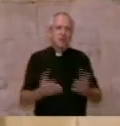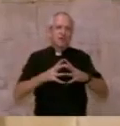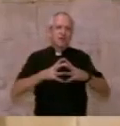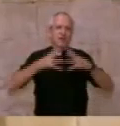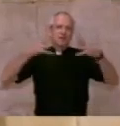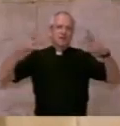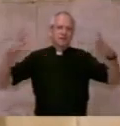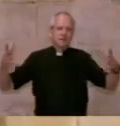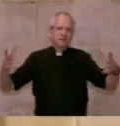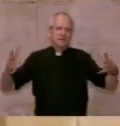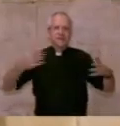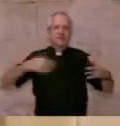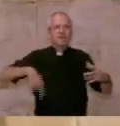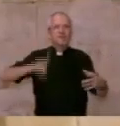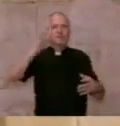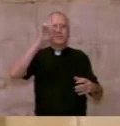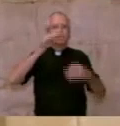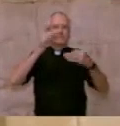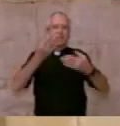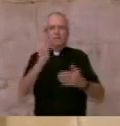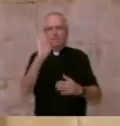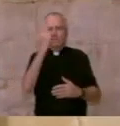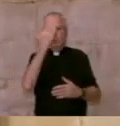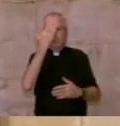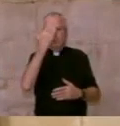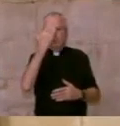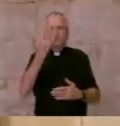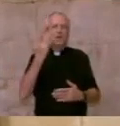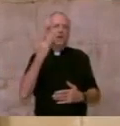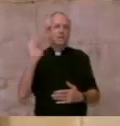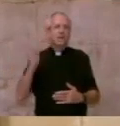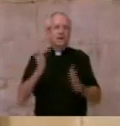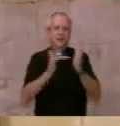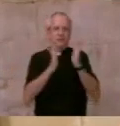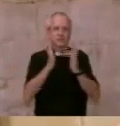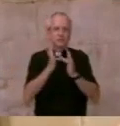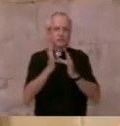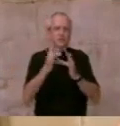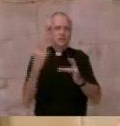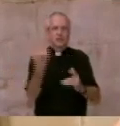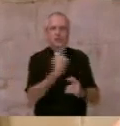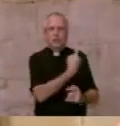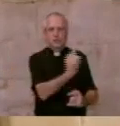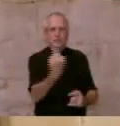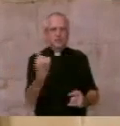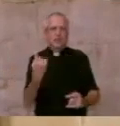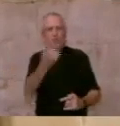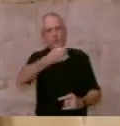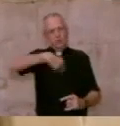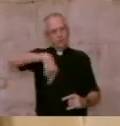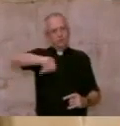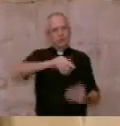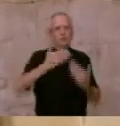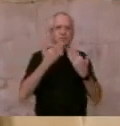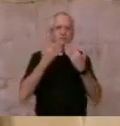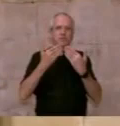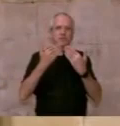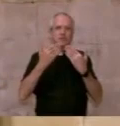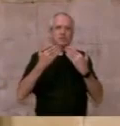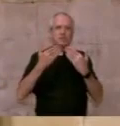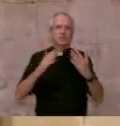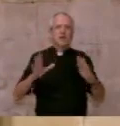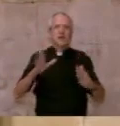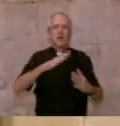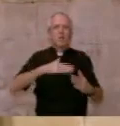con todas y todos vosotros. Només ella de brillar, amb tots i totes vosaltres. Donem gràcies, Sant